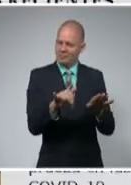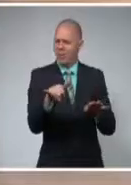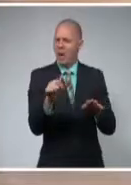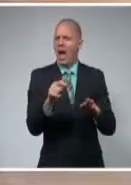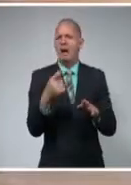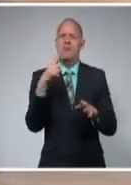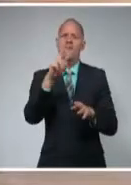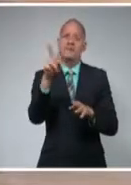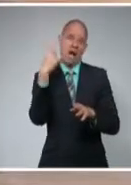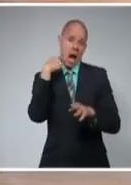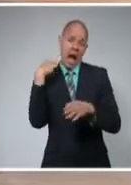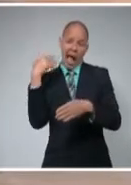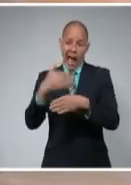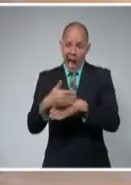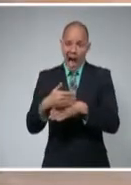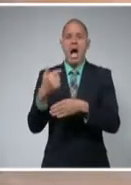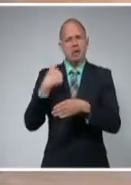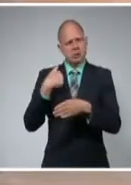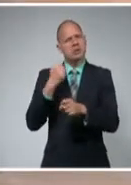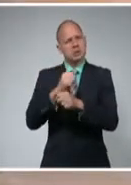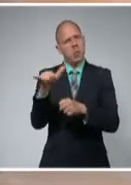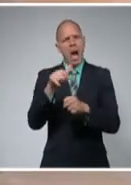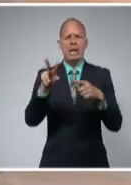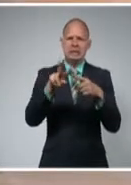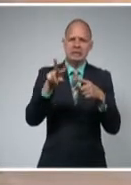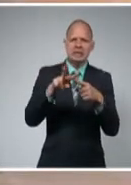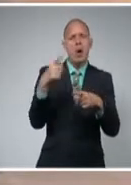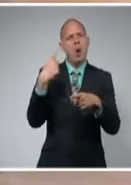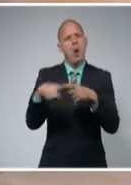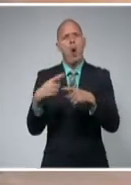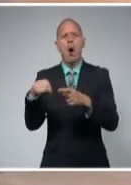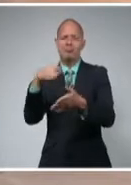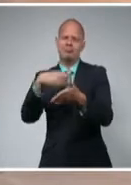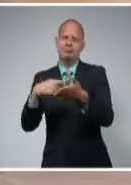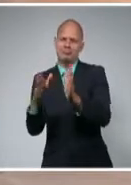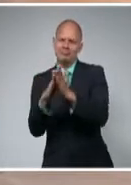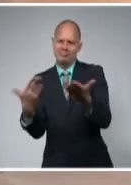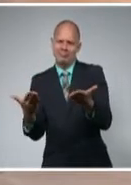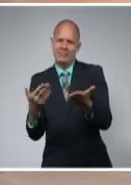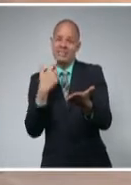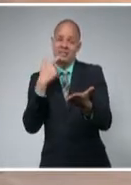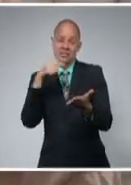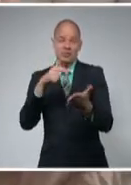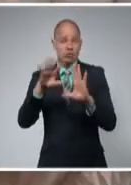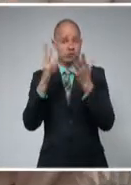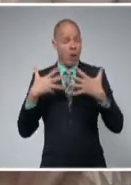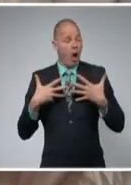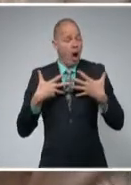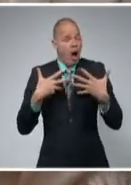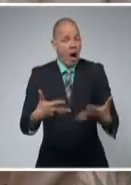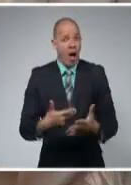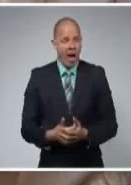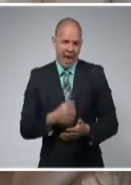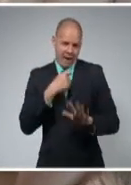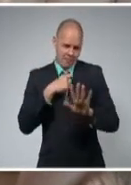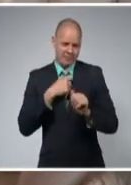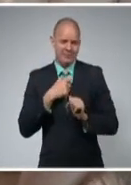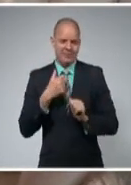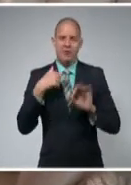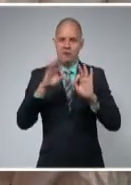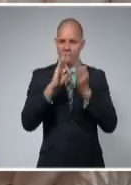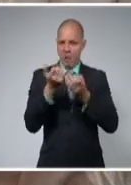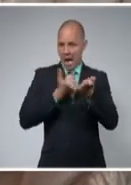ha incursionado en la televisión. Elsa, más que vivir del periodismo, se ha entregado a él. Yo tengo una hija